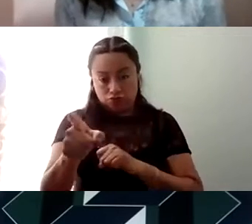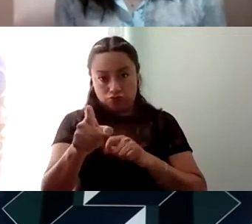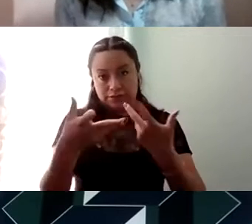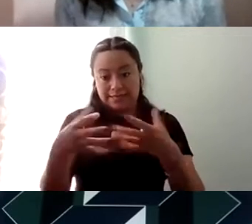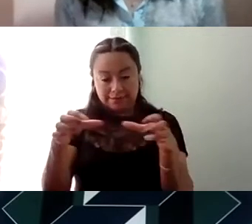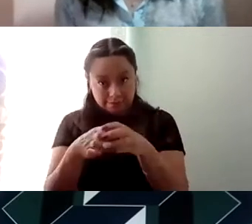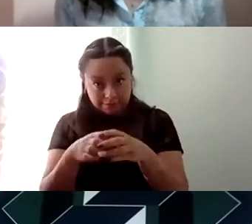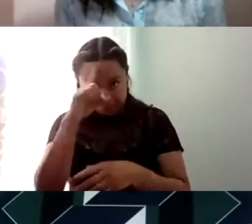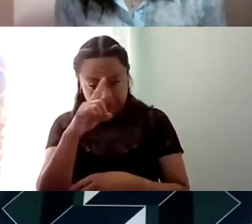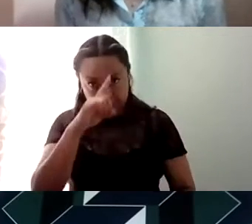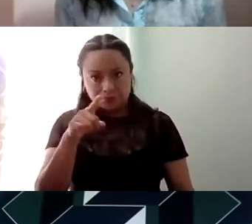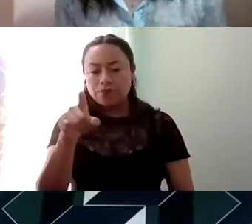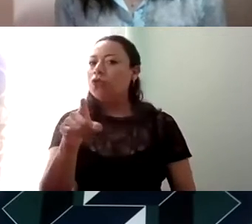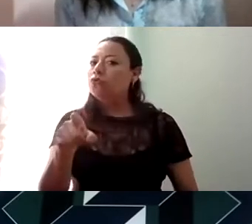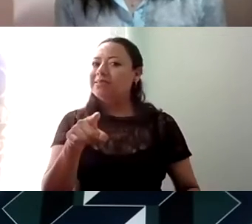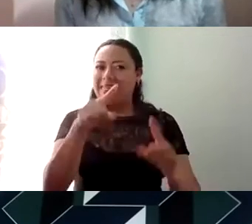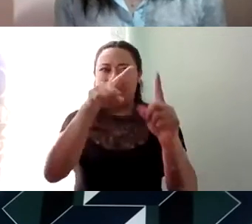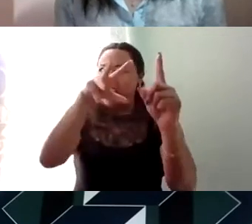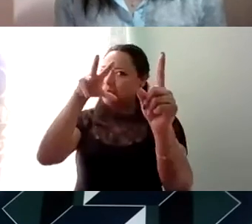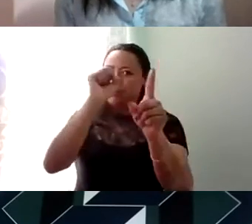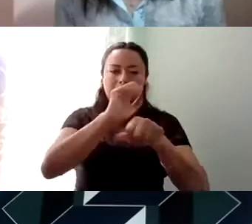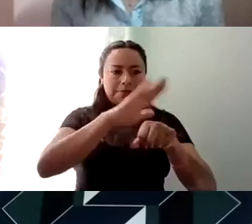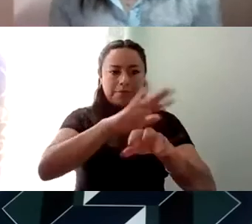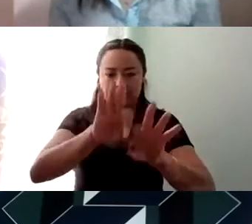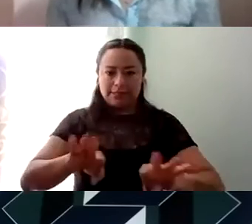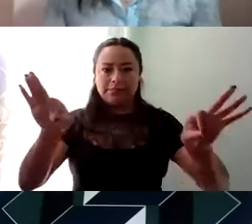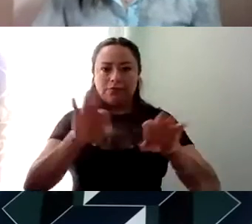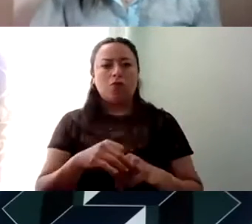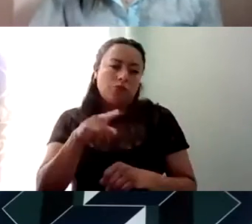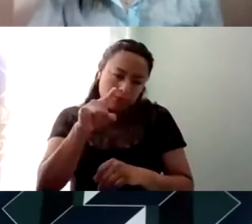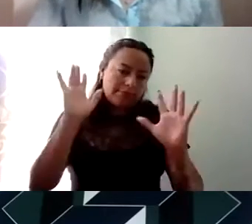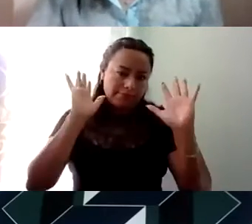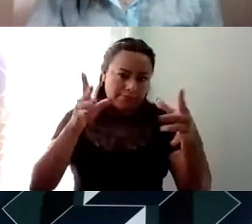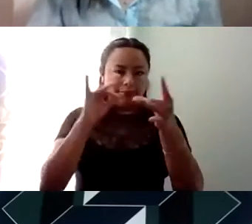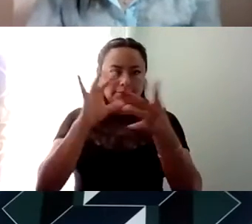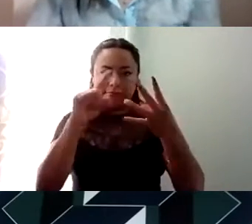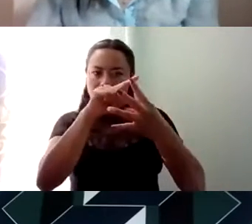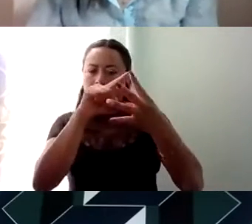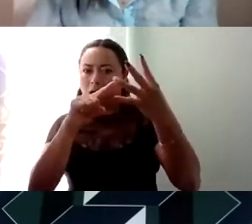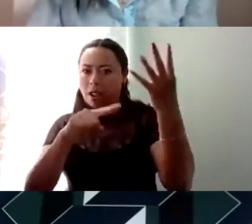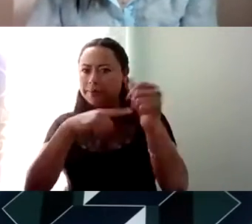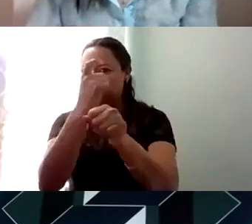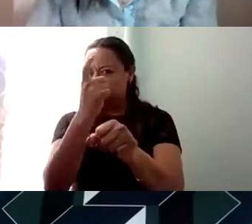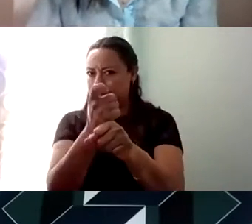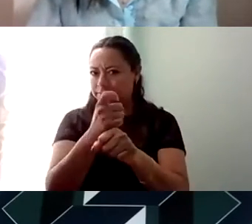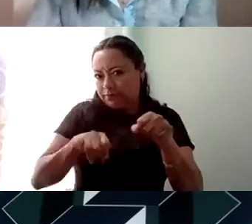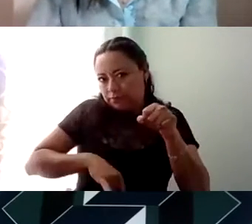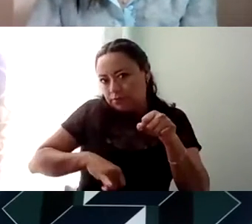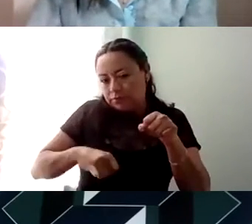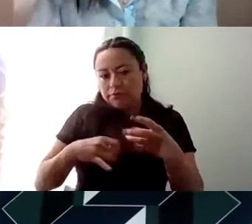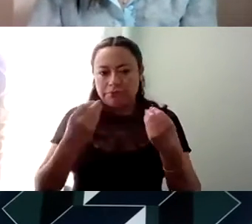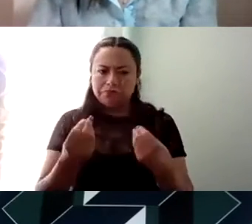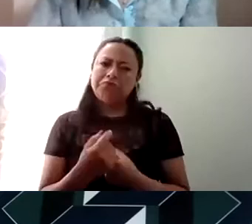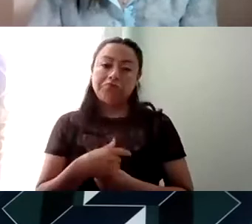Consejo? Indíquenos y bueno, ya nos indicó cuáles son sus prioridades. Me parecen muy interesantes las prioridades